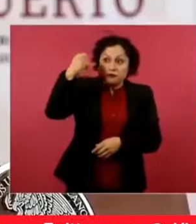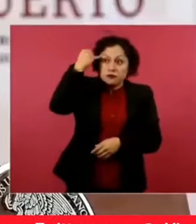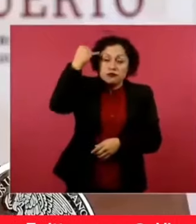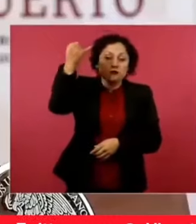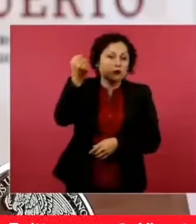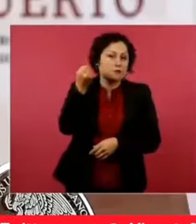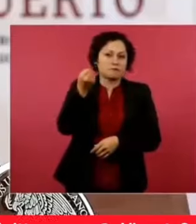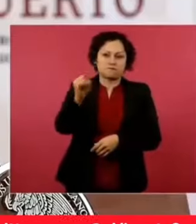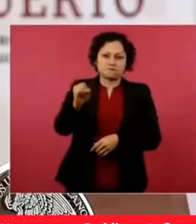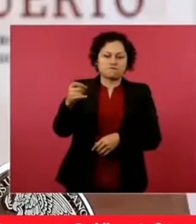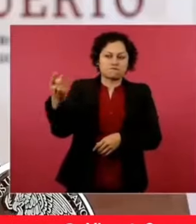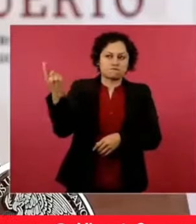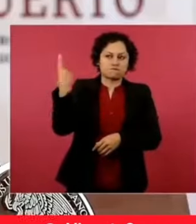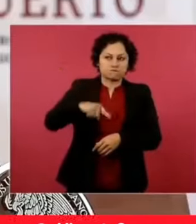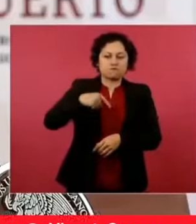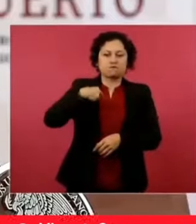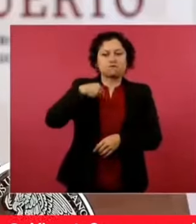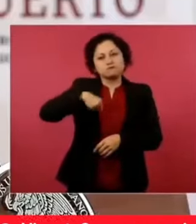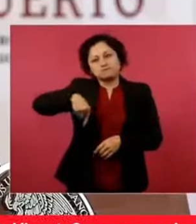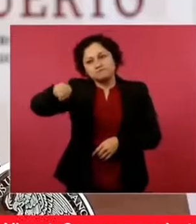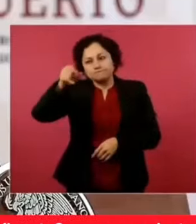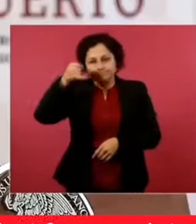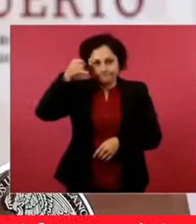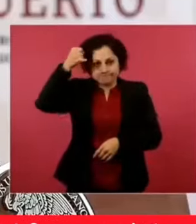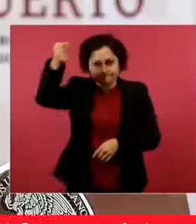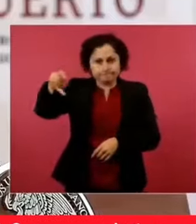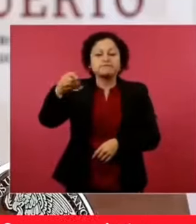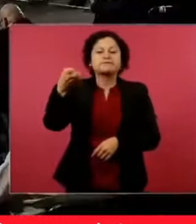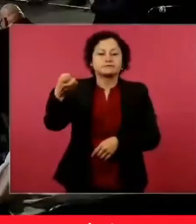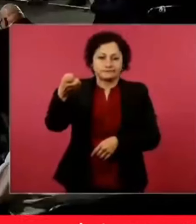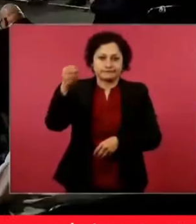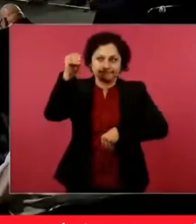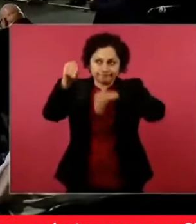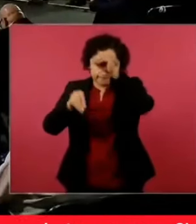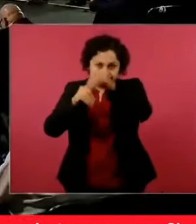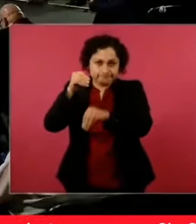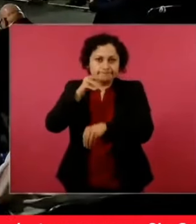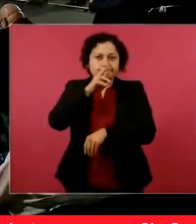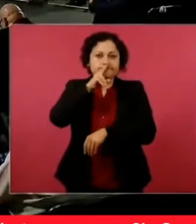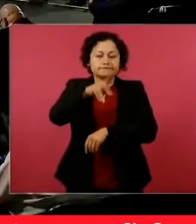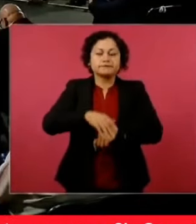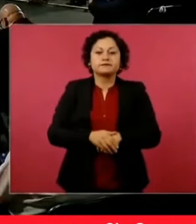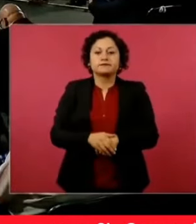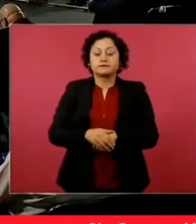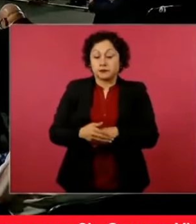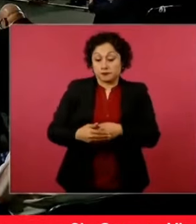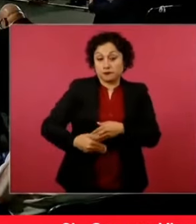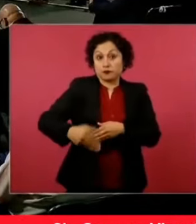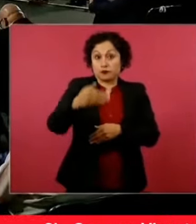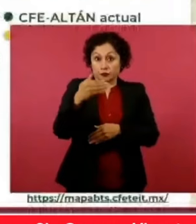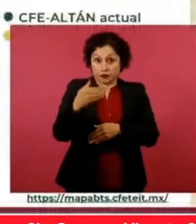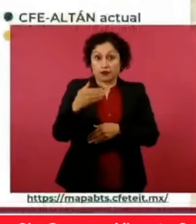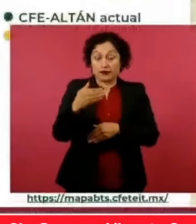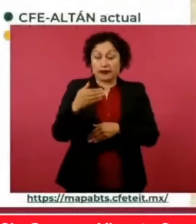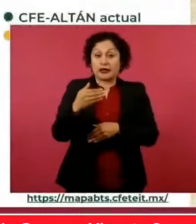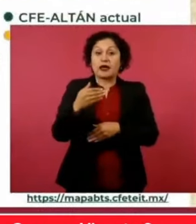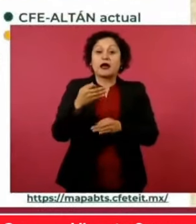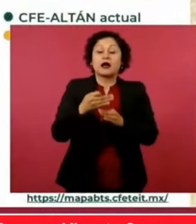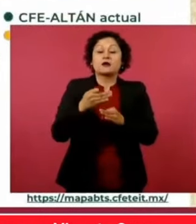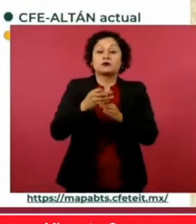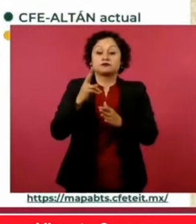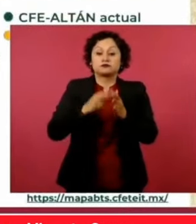más apartadas. Siguiente, por favor. Tenemos como objetivo, proyectadas para este año, tener